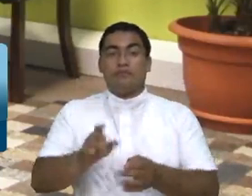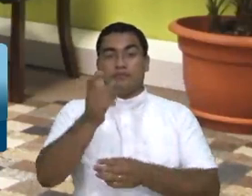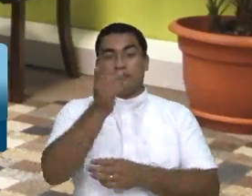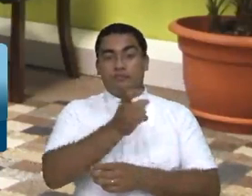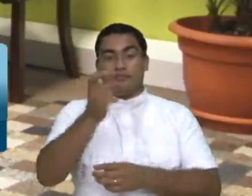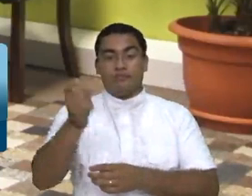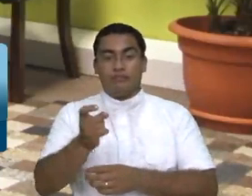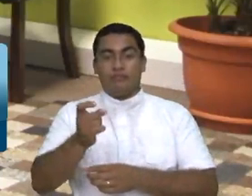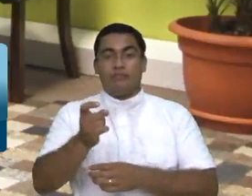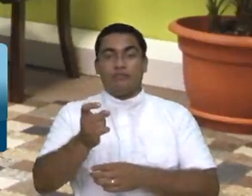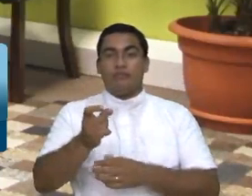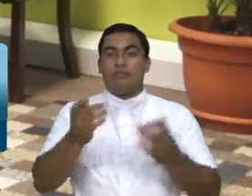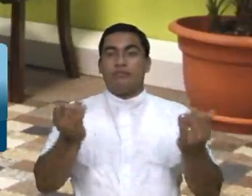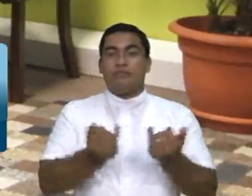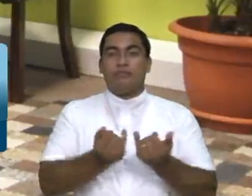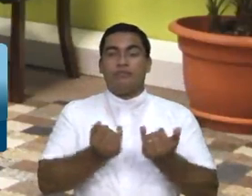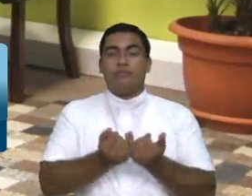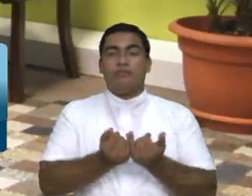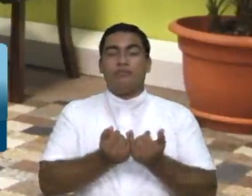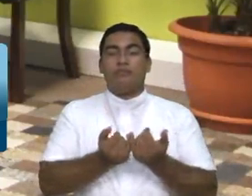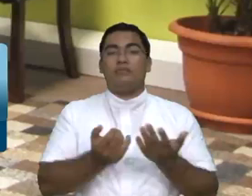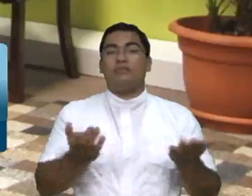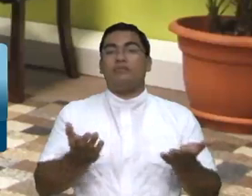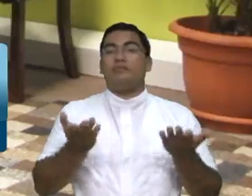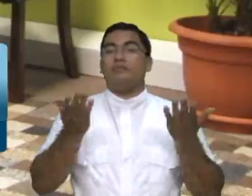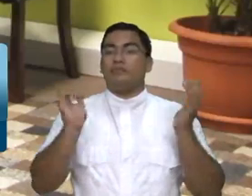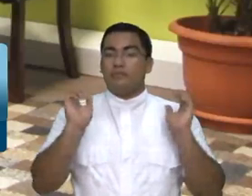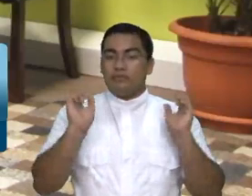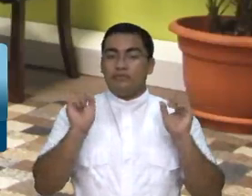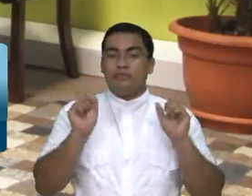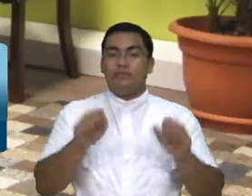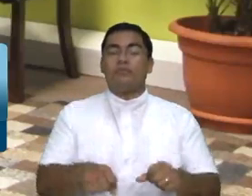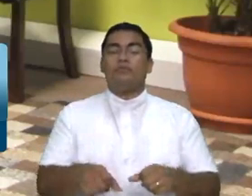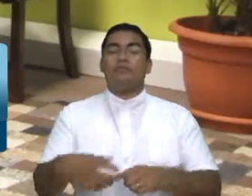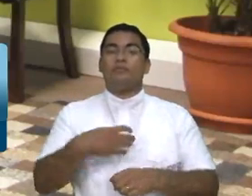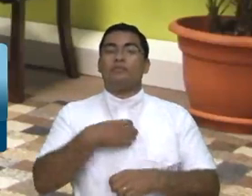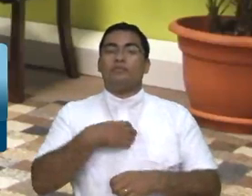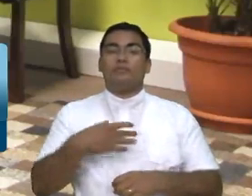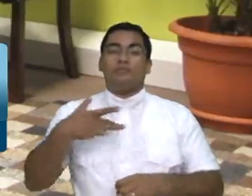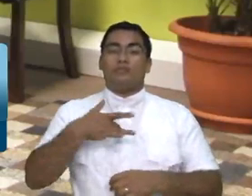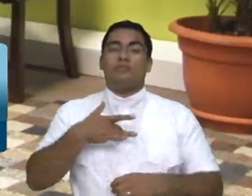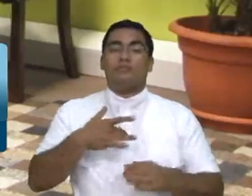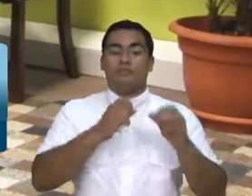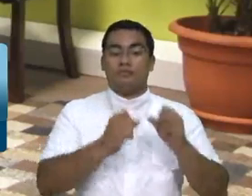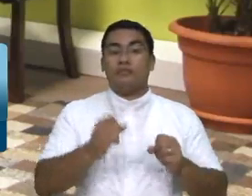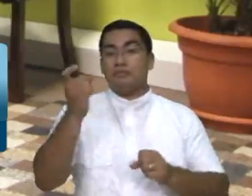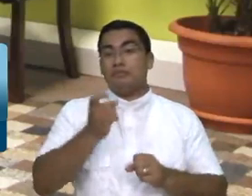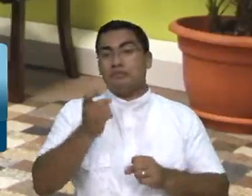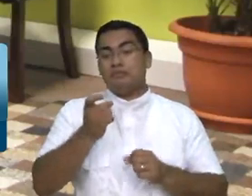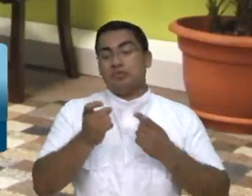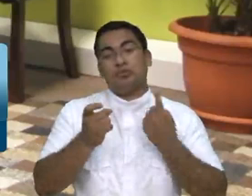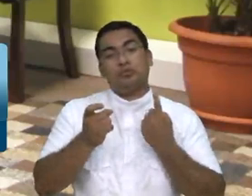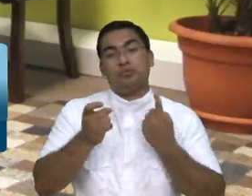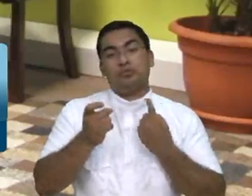tienen una X defectuosa, tienen una X que les compensa para producir el factor que les hace falta. En cambio los varones solo tenemos una X y es la X